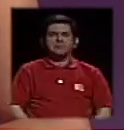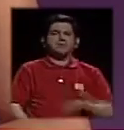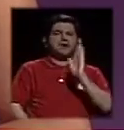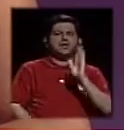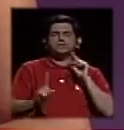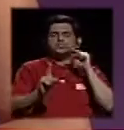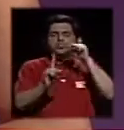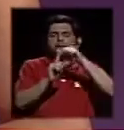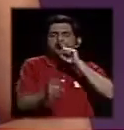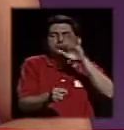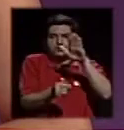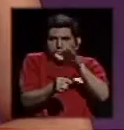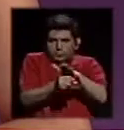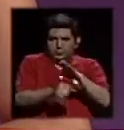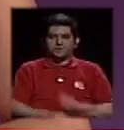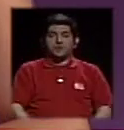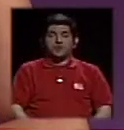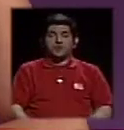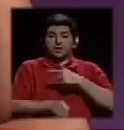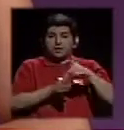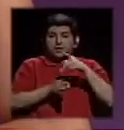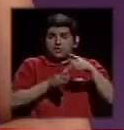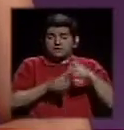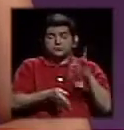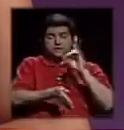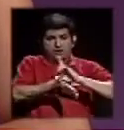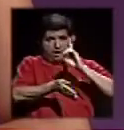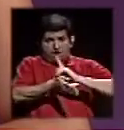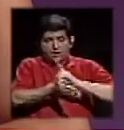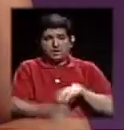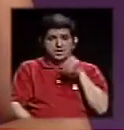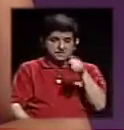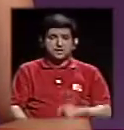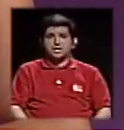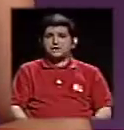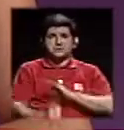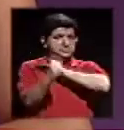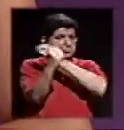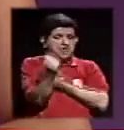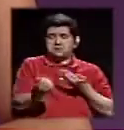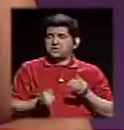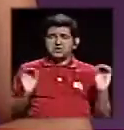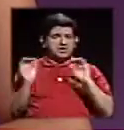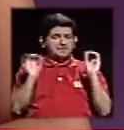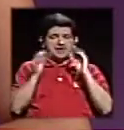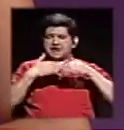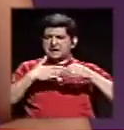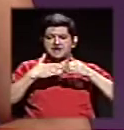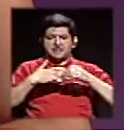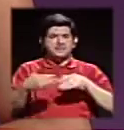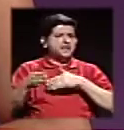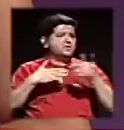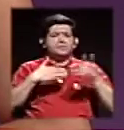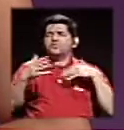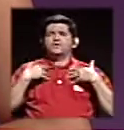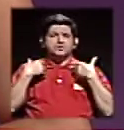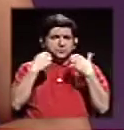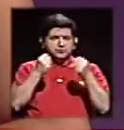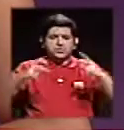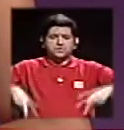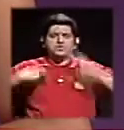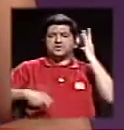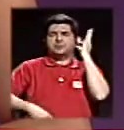sus propósitos y los profesionales de la medicina no ceden el poder. A ninguno le importa la salud y la